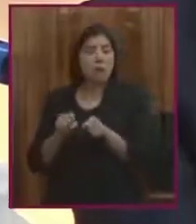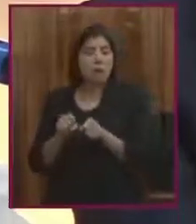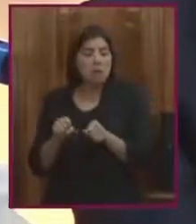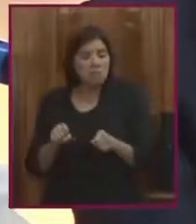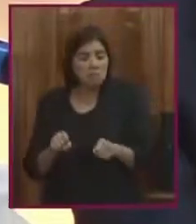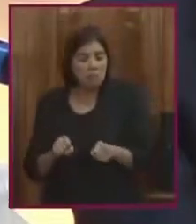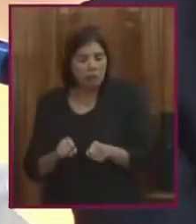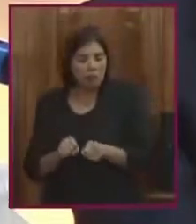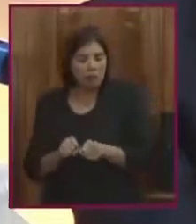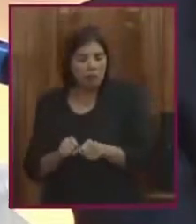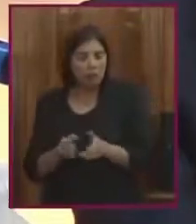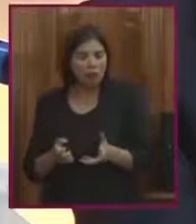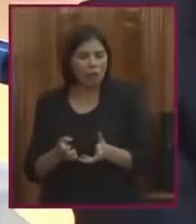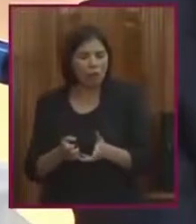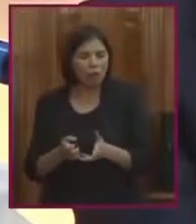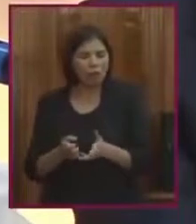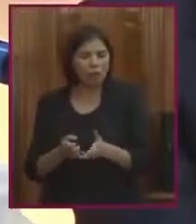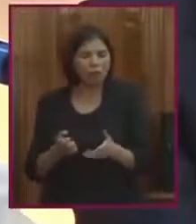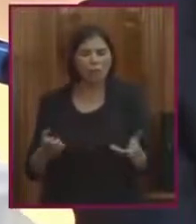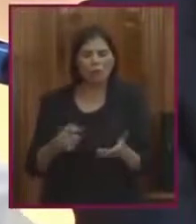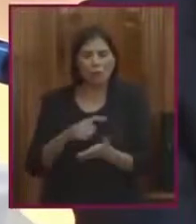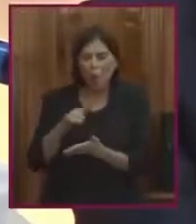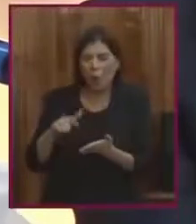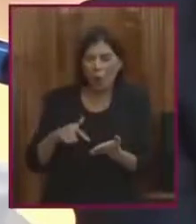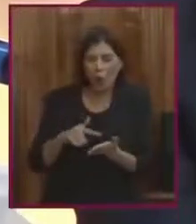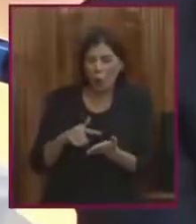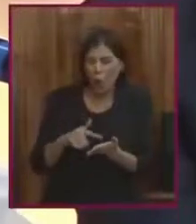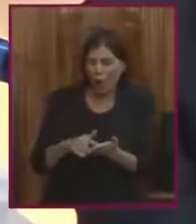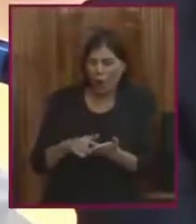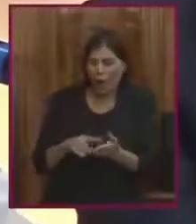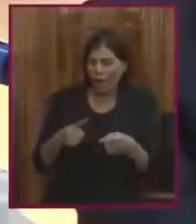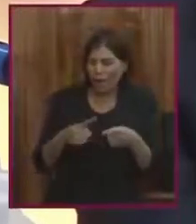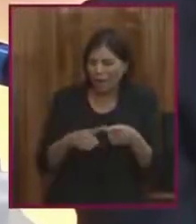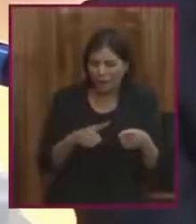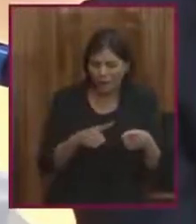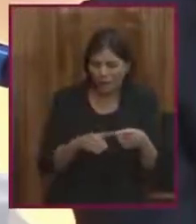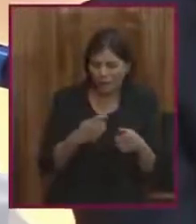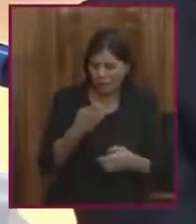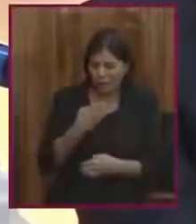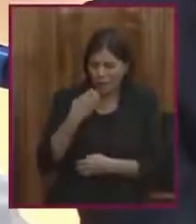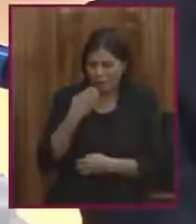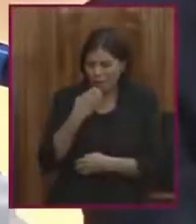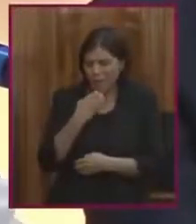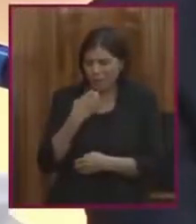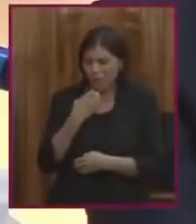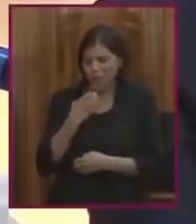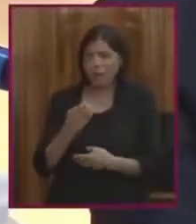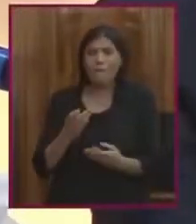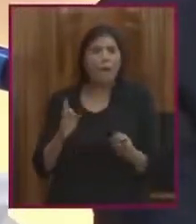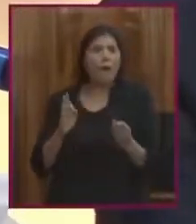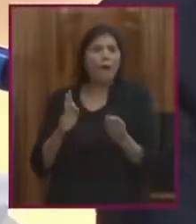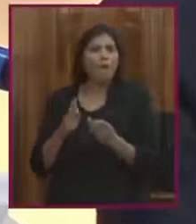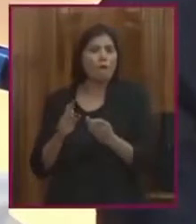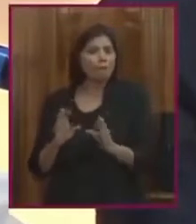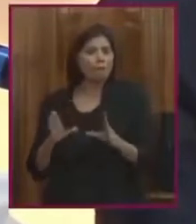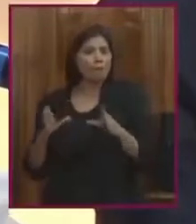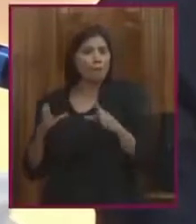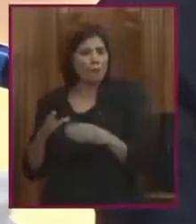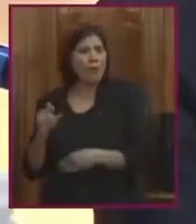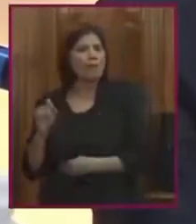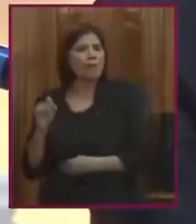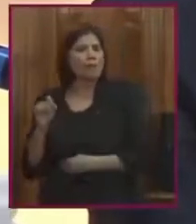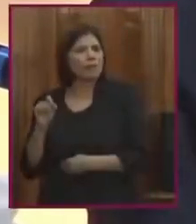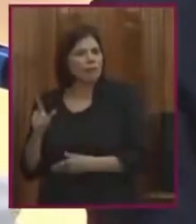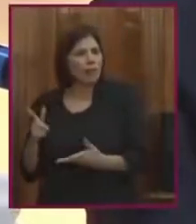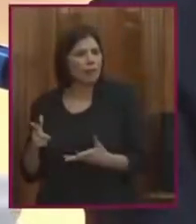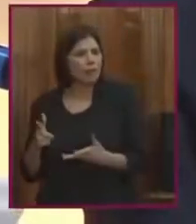un sentido de una espacialidad distinta de la escuela cara a las comunidades. Se plantea, y